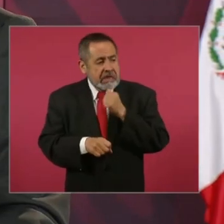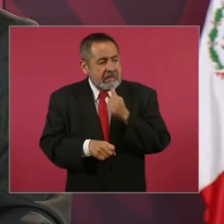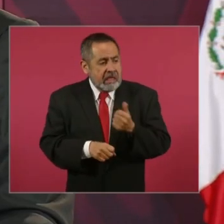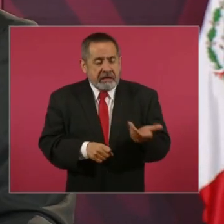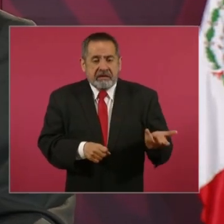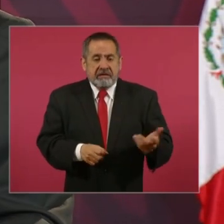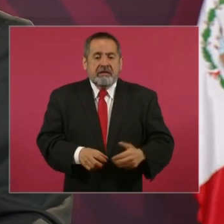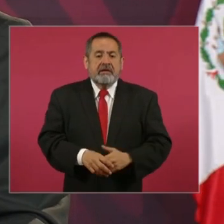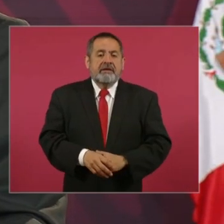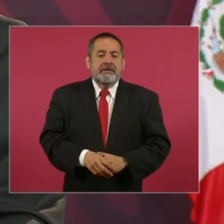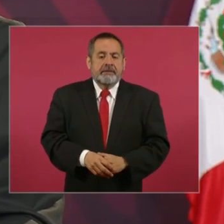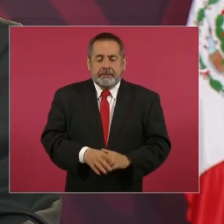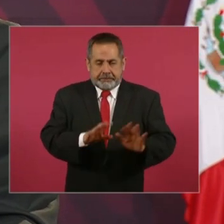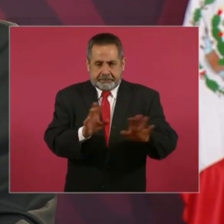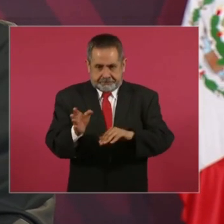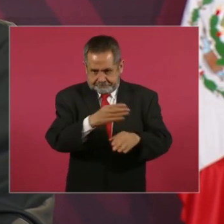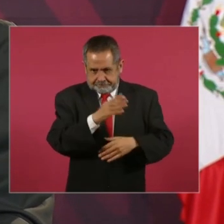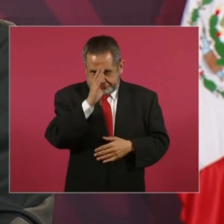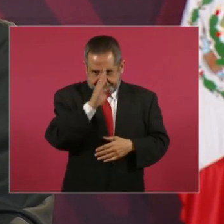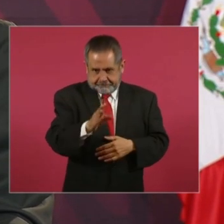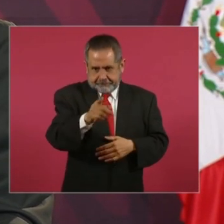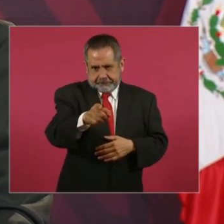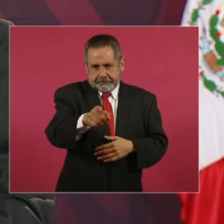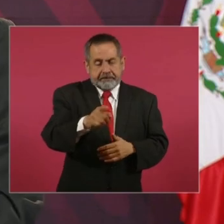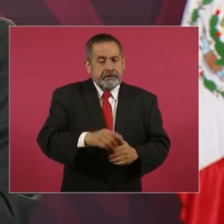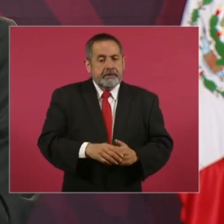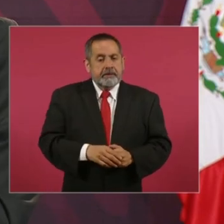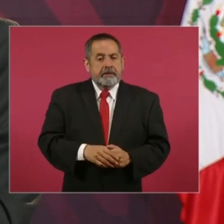Pero regresando,